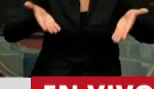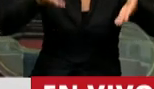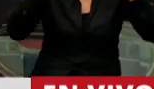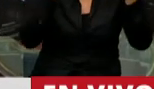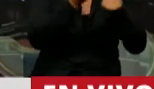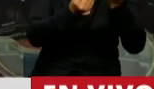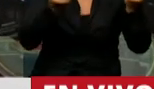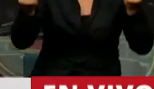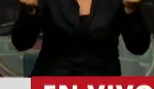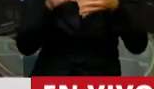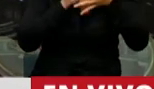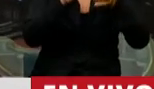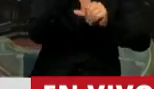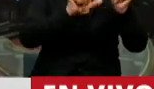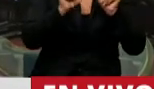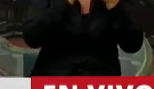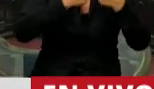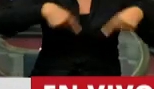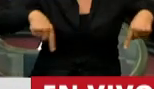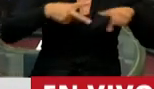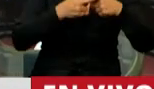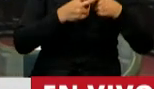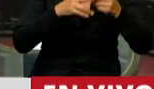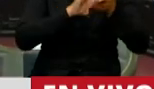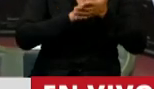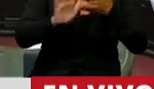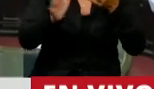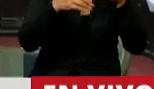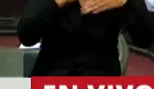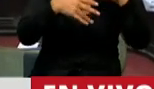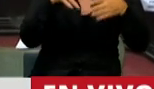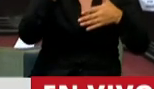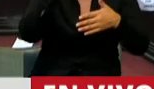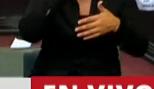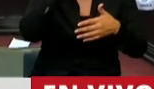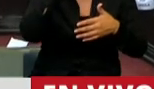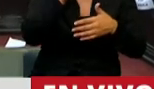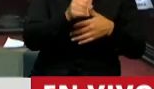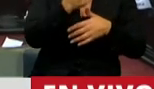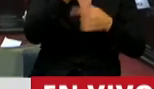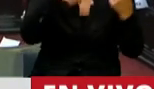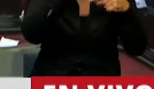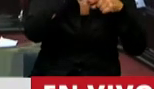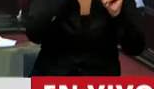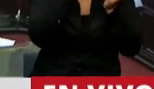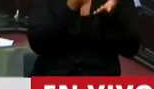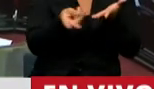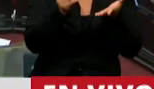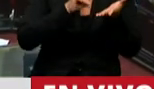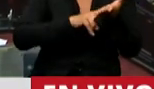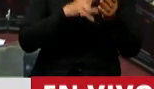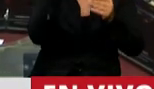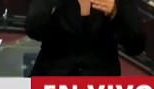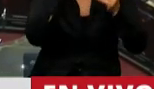que ver con la ciencia, la tecnología, la innovación, la aceleración de la robótica, allí las mujeres de nuevo nos estamos quedando